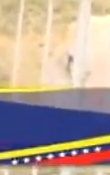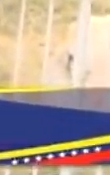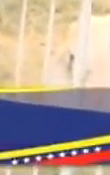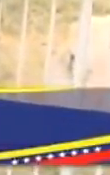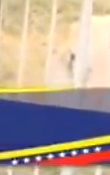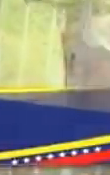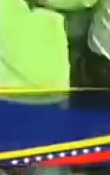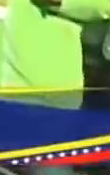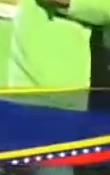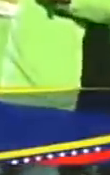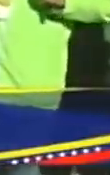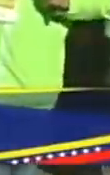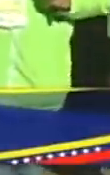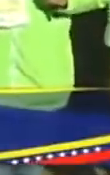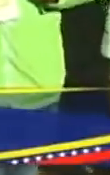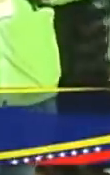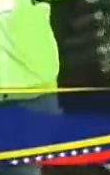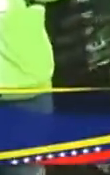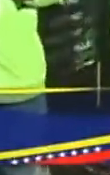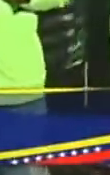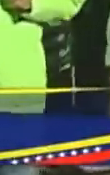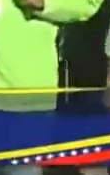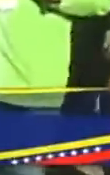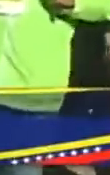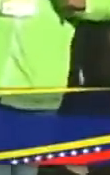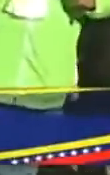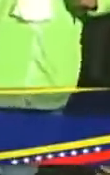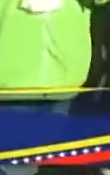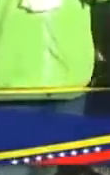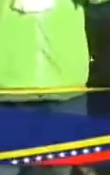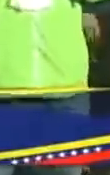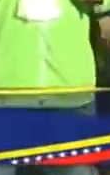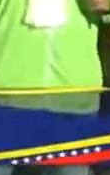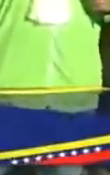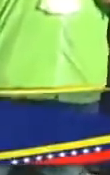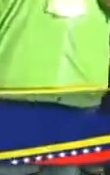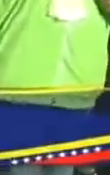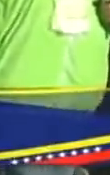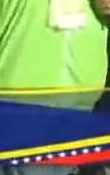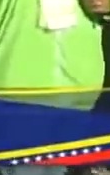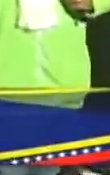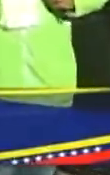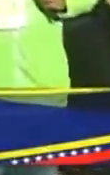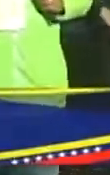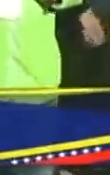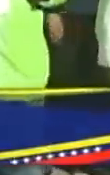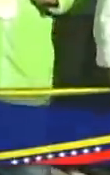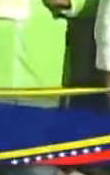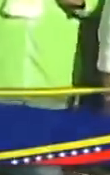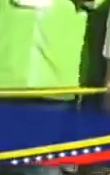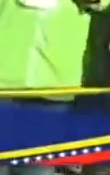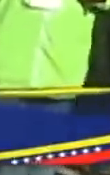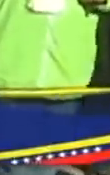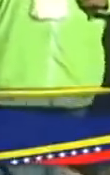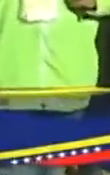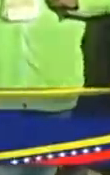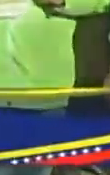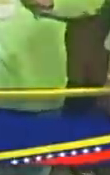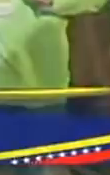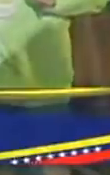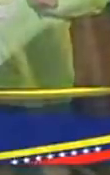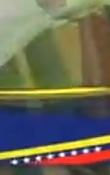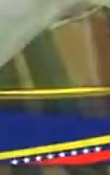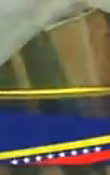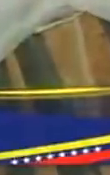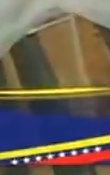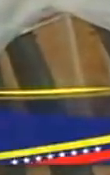los productores y uno de los líderes de todo el esfuerzo que se está haciendo a nivel nacional. Con ellos hemos estado organizando este evento que, como